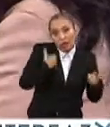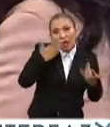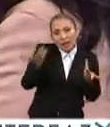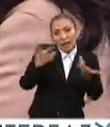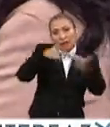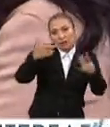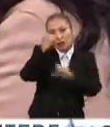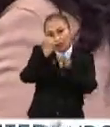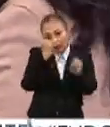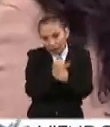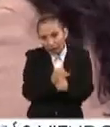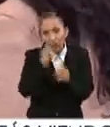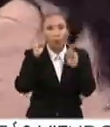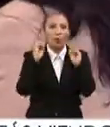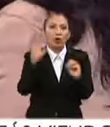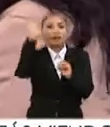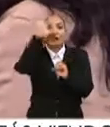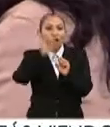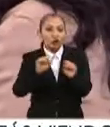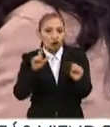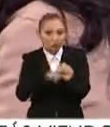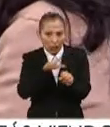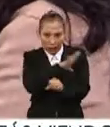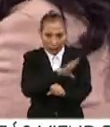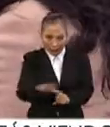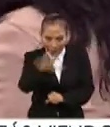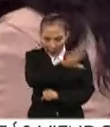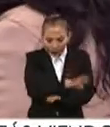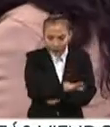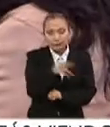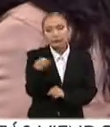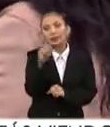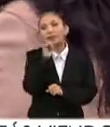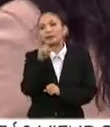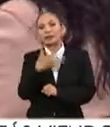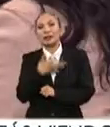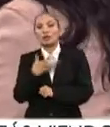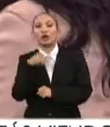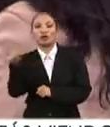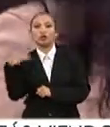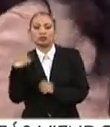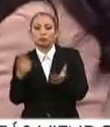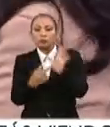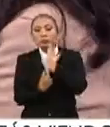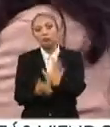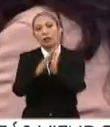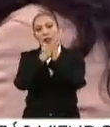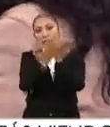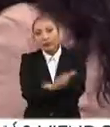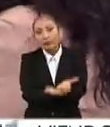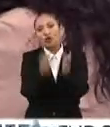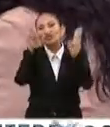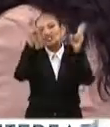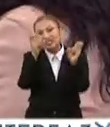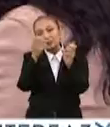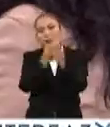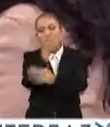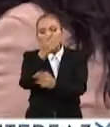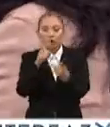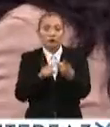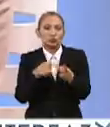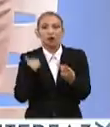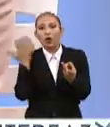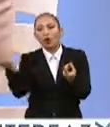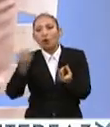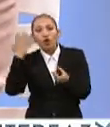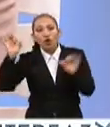relaciones internacionales, de ciencias sociales en general. Y desde luego también pues, tenemos presentaciones de libros, tenemos también